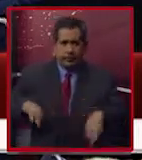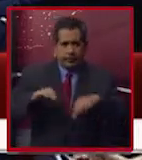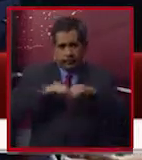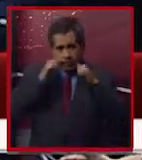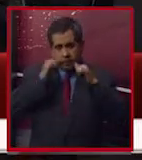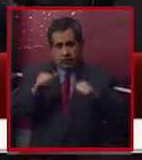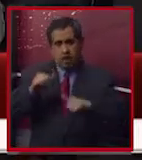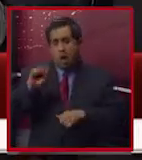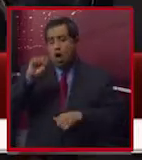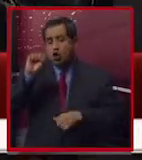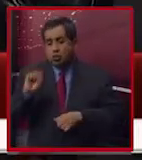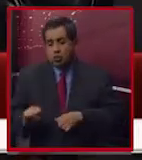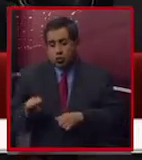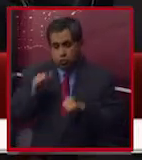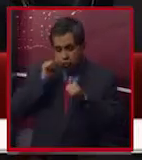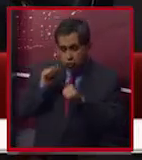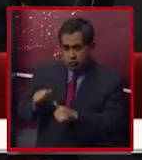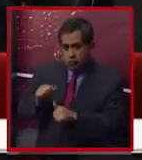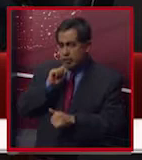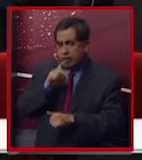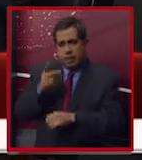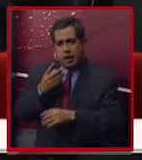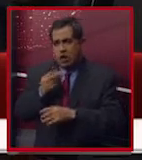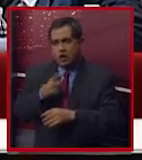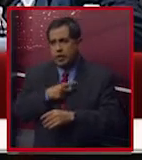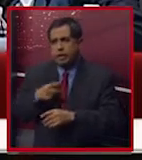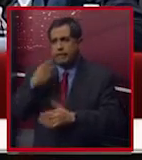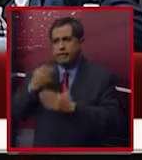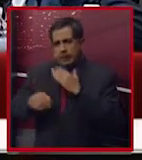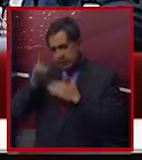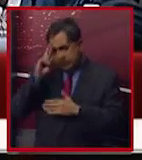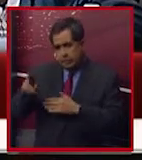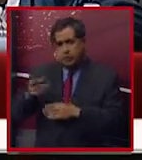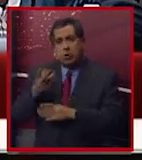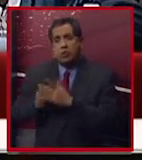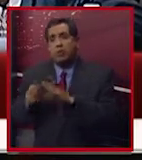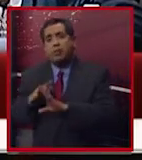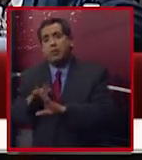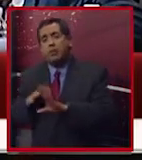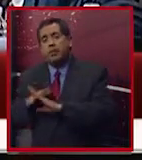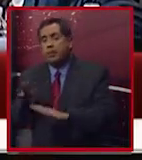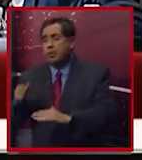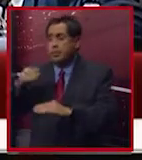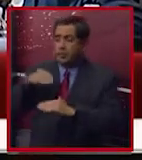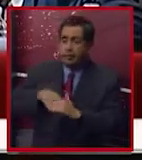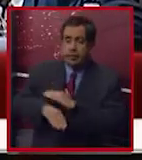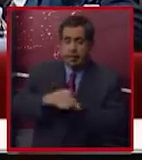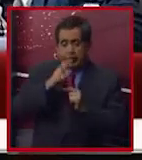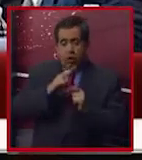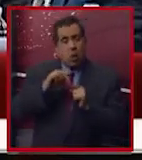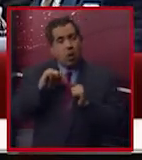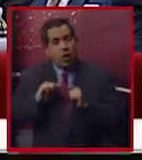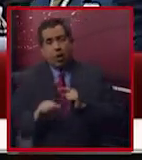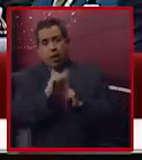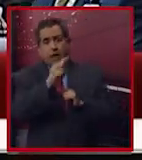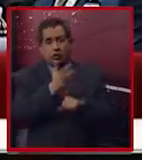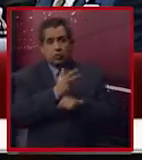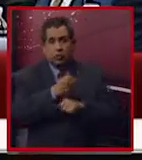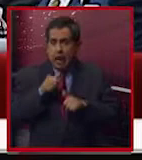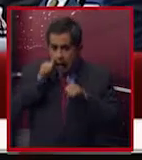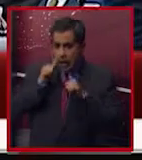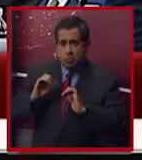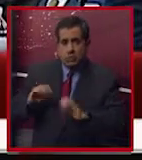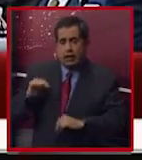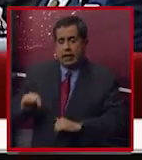frontera sur para evitar violaciones a los derechos humanos de migrantes centroamericanos que transitan por nuestro país en su camino rumbo a Estados